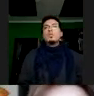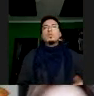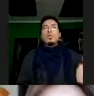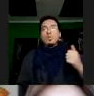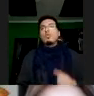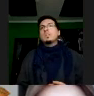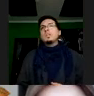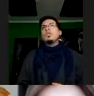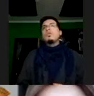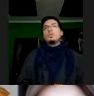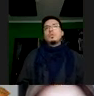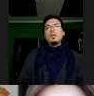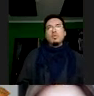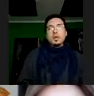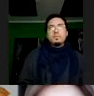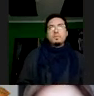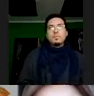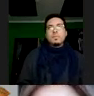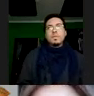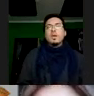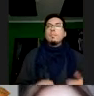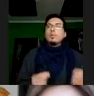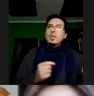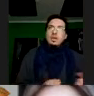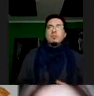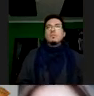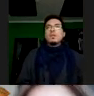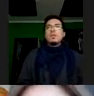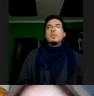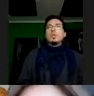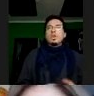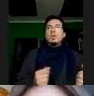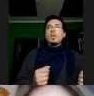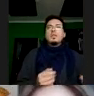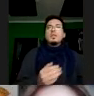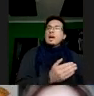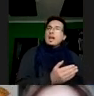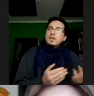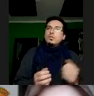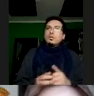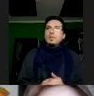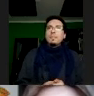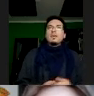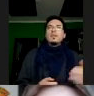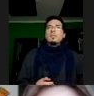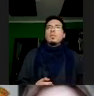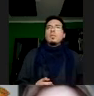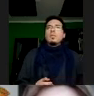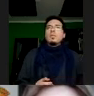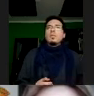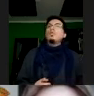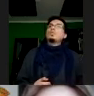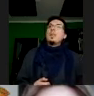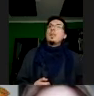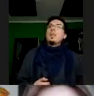1,4 metros o el 1,5 metros de altura. ¿Por qué? Porque lógicamente a esa altura estamos